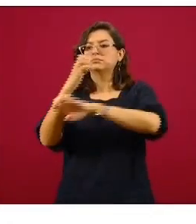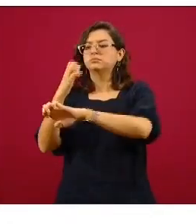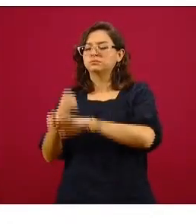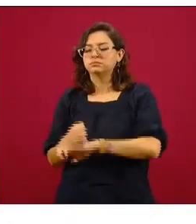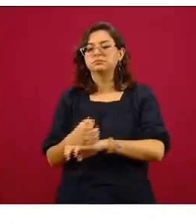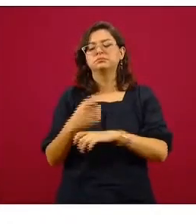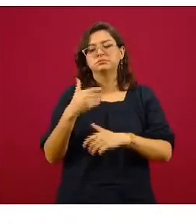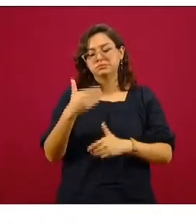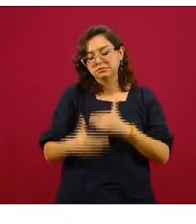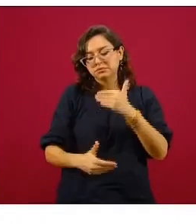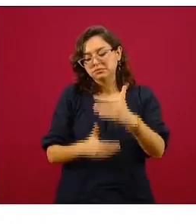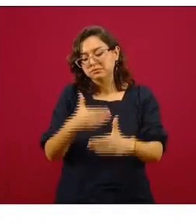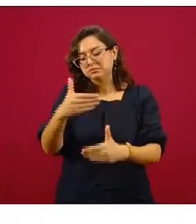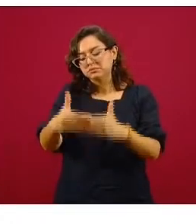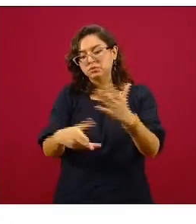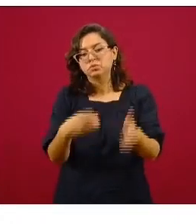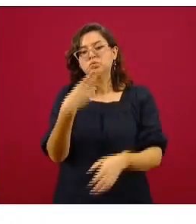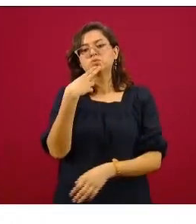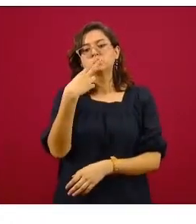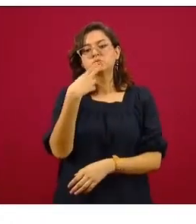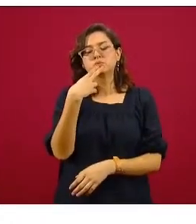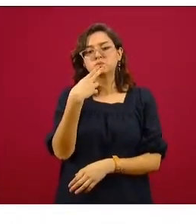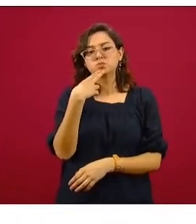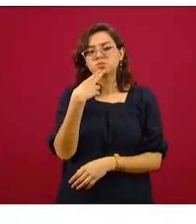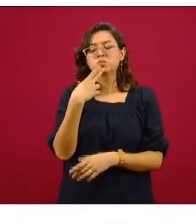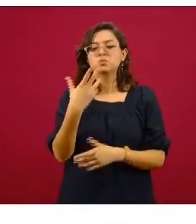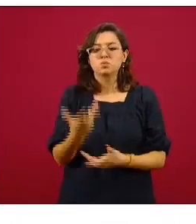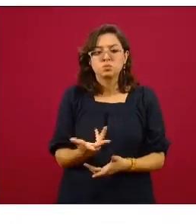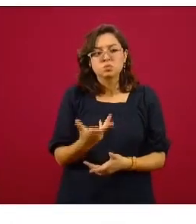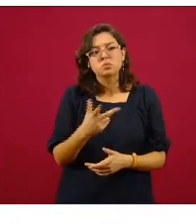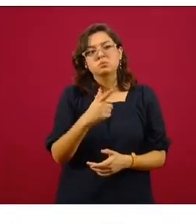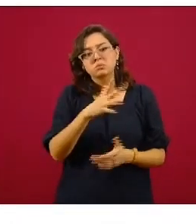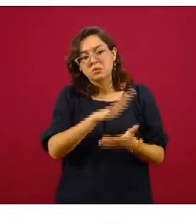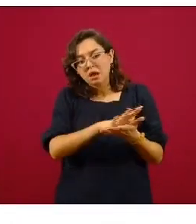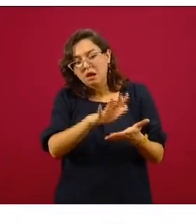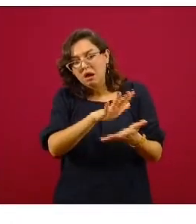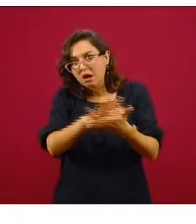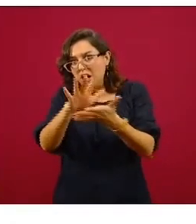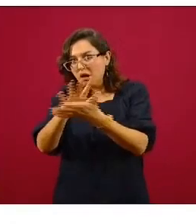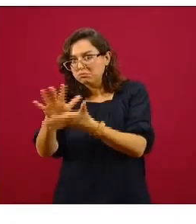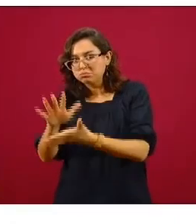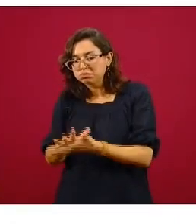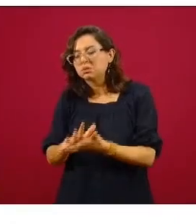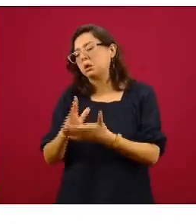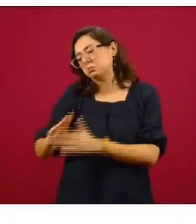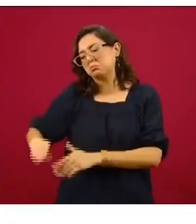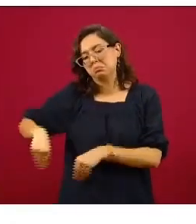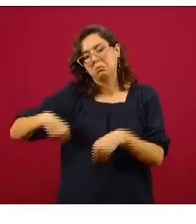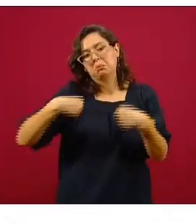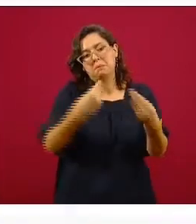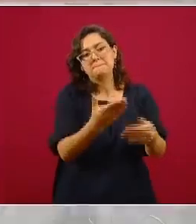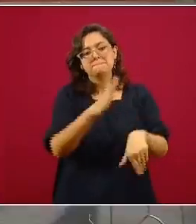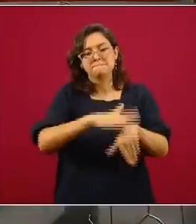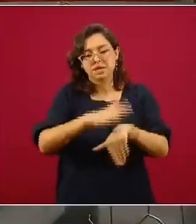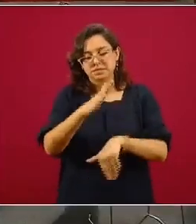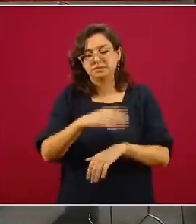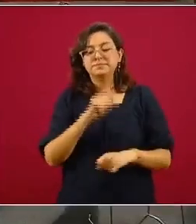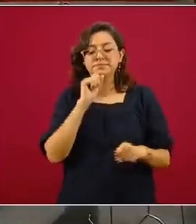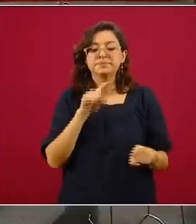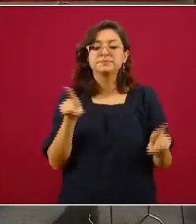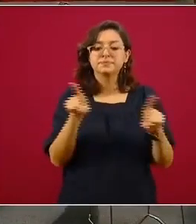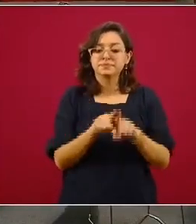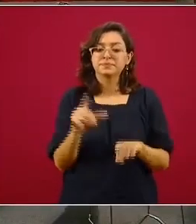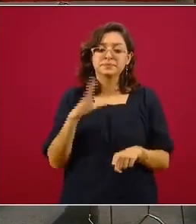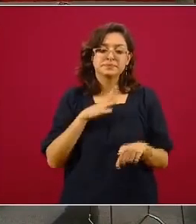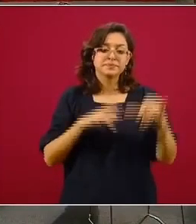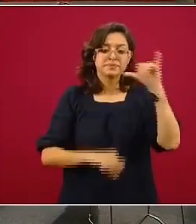que éstas vayan utilizando y se vayan acabando las 139.000 que se le enviaron. Así también tenemos aquí los